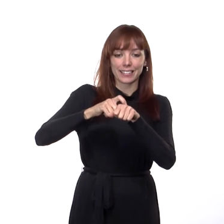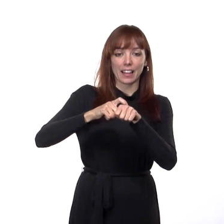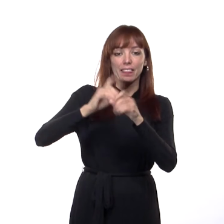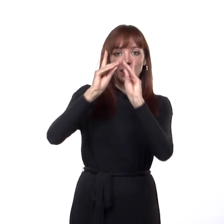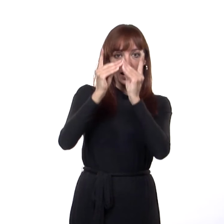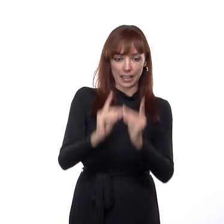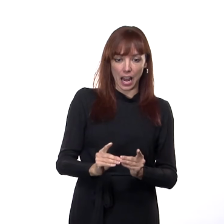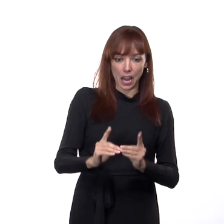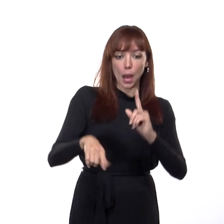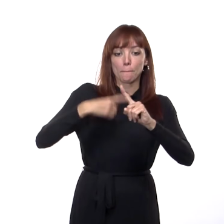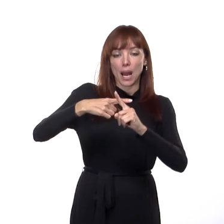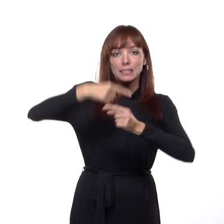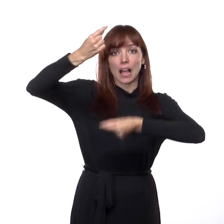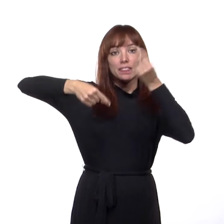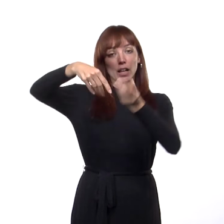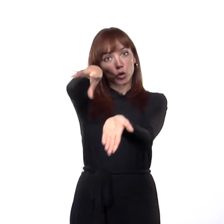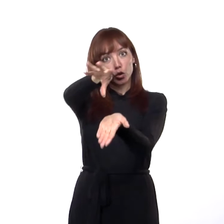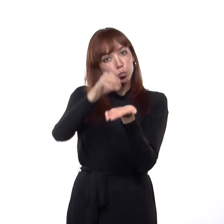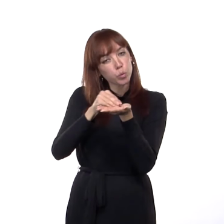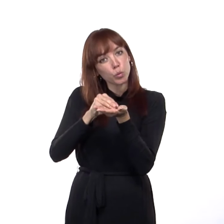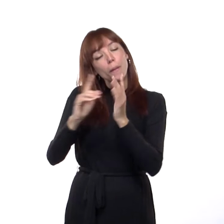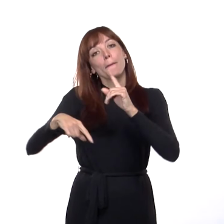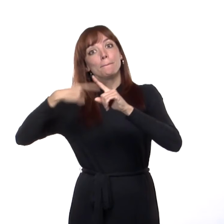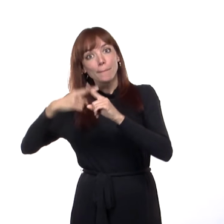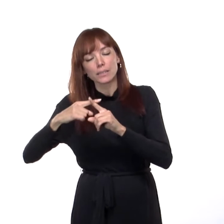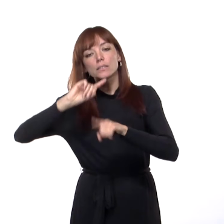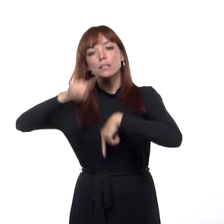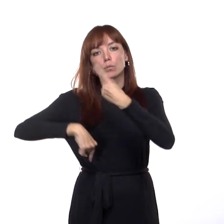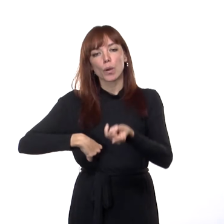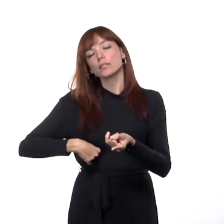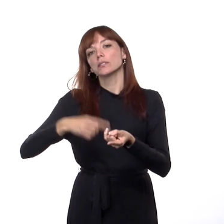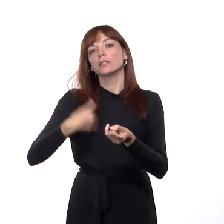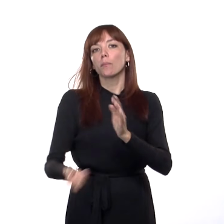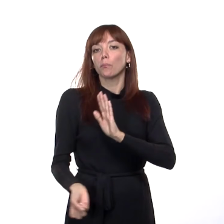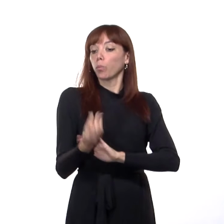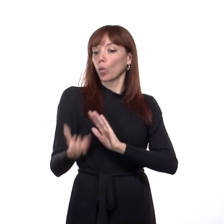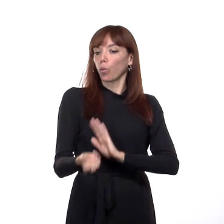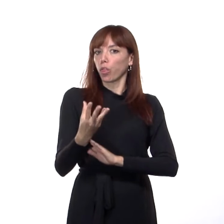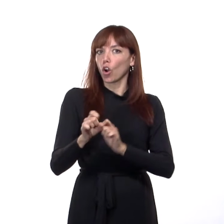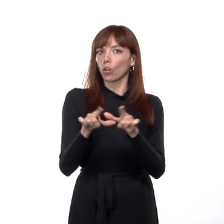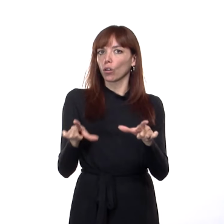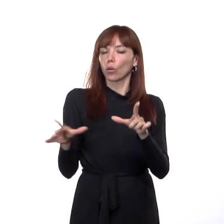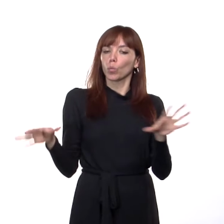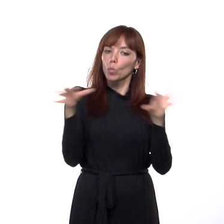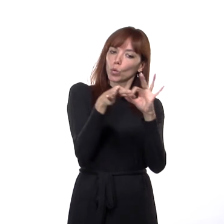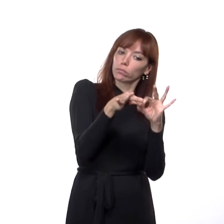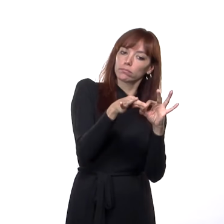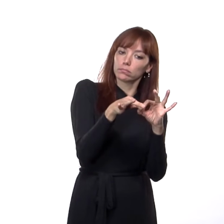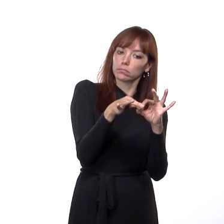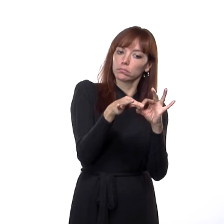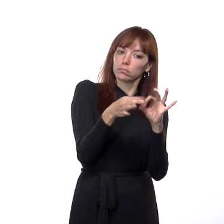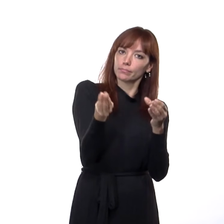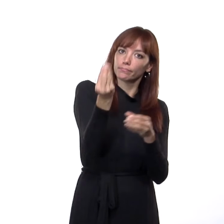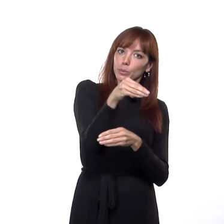todos esos datos que conseguimos del género digital más posteriormente de esa producción los unimos y los